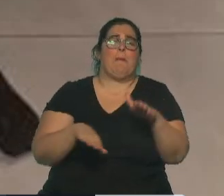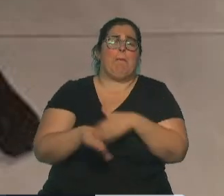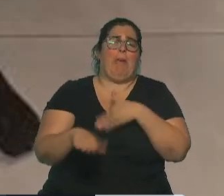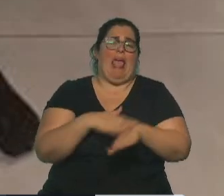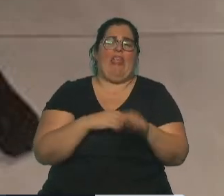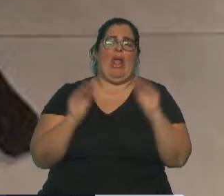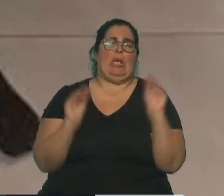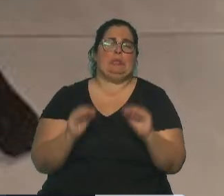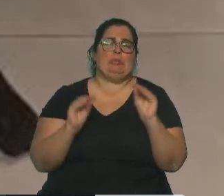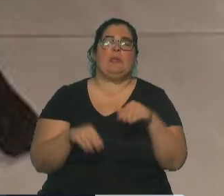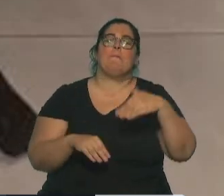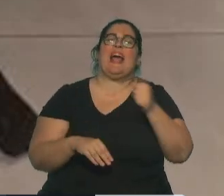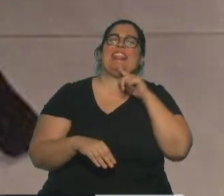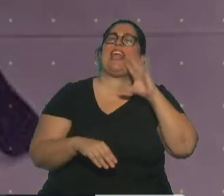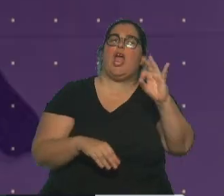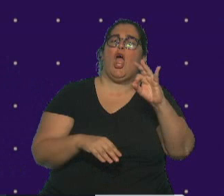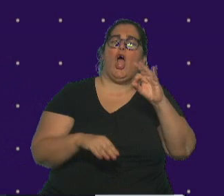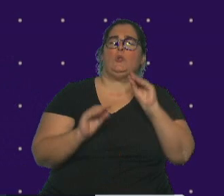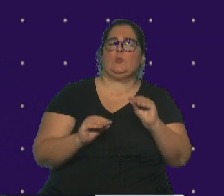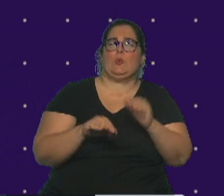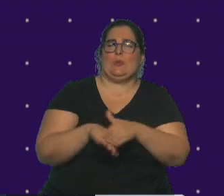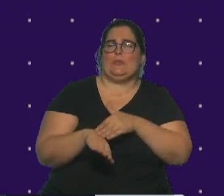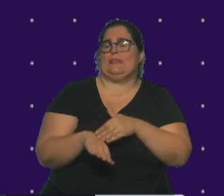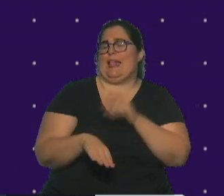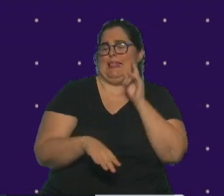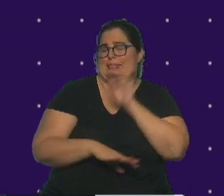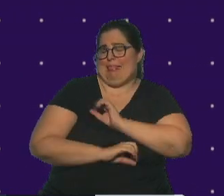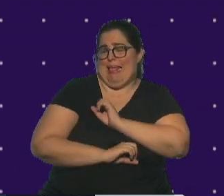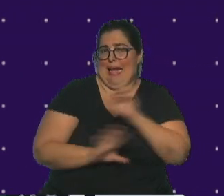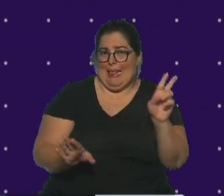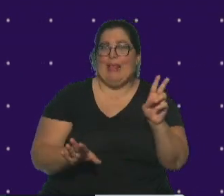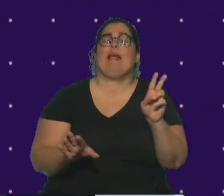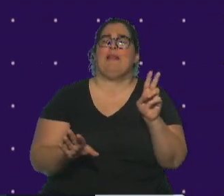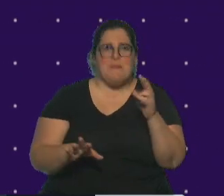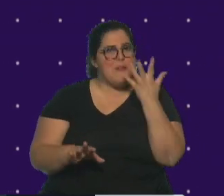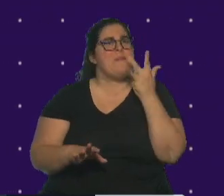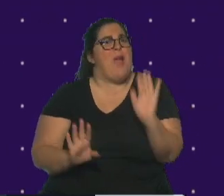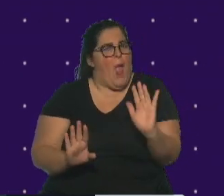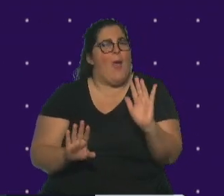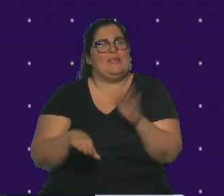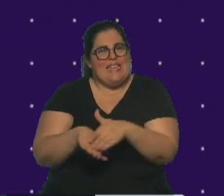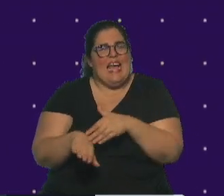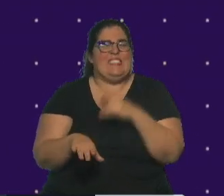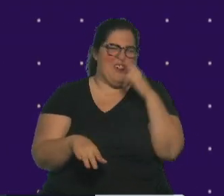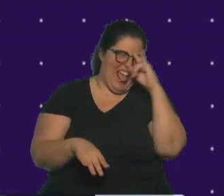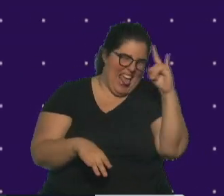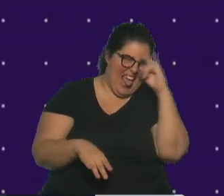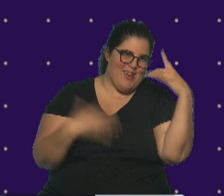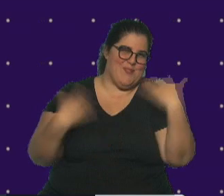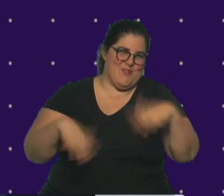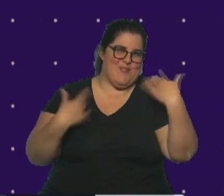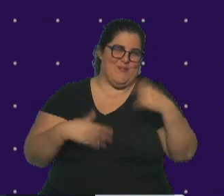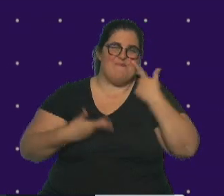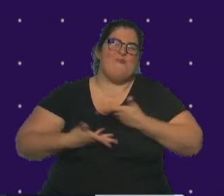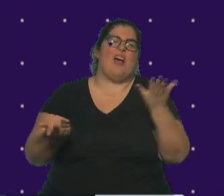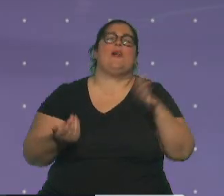toda sucia, la de Mateo, terrible como están. Pero bueno, me gustó porque bien mugrientas, bien atorrantes, como se muestran así,